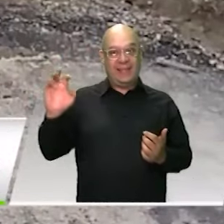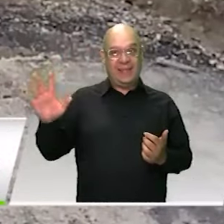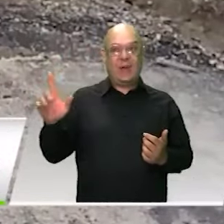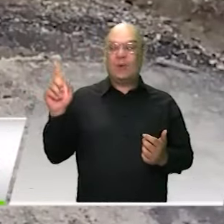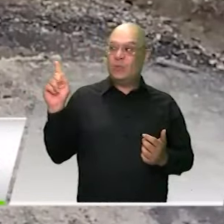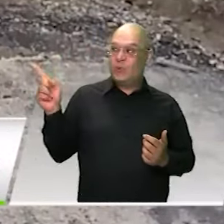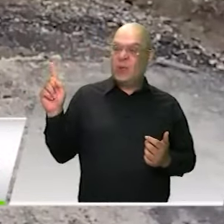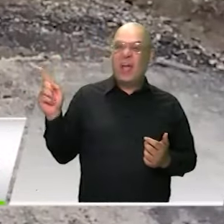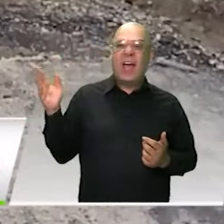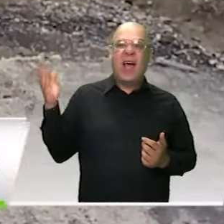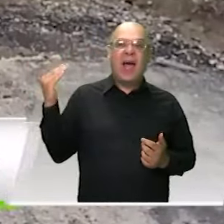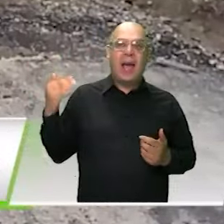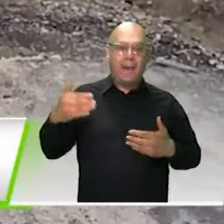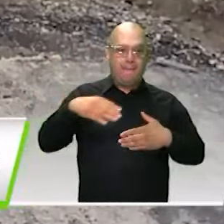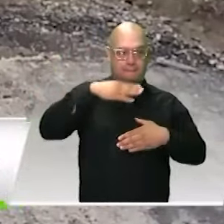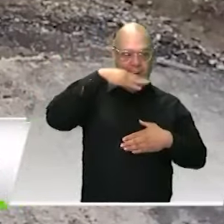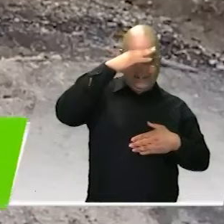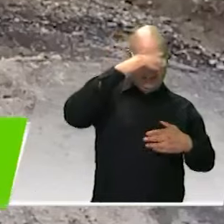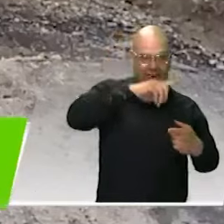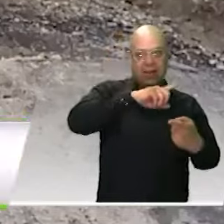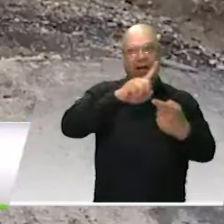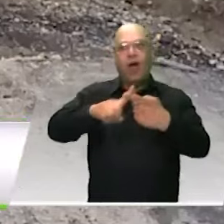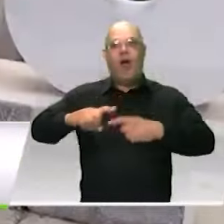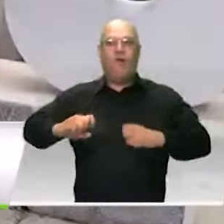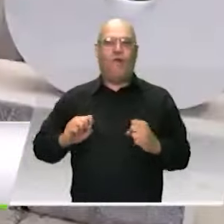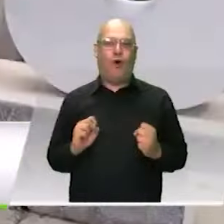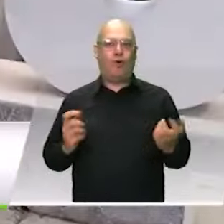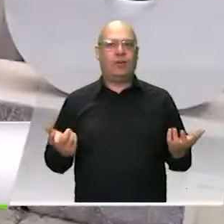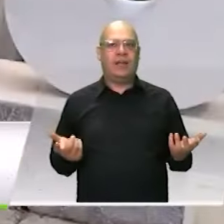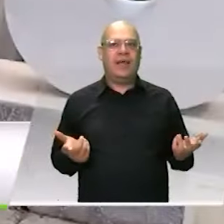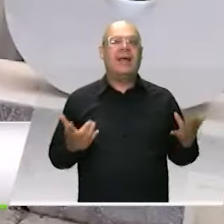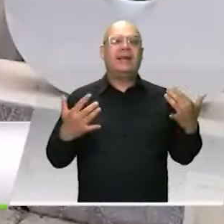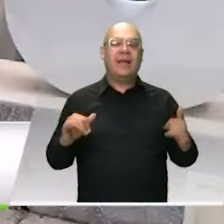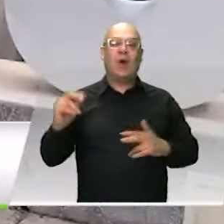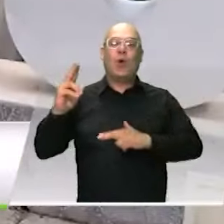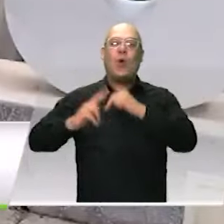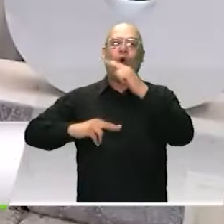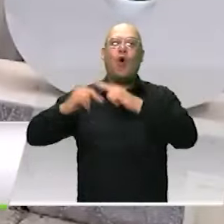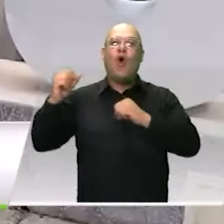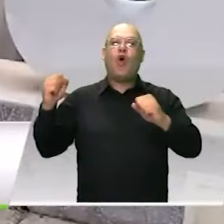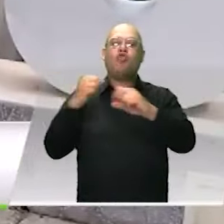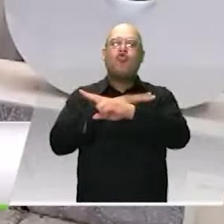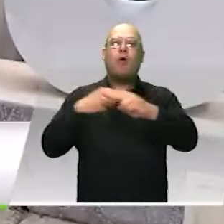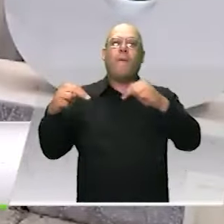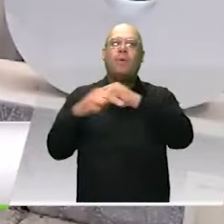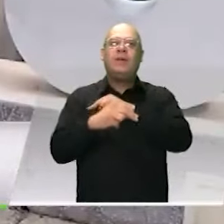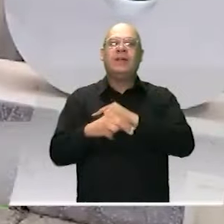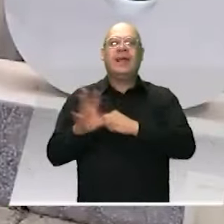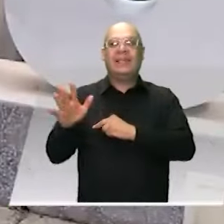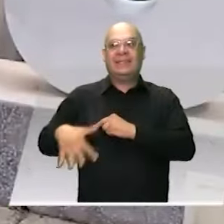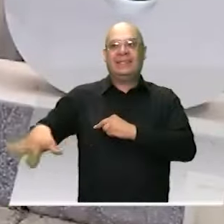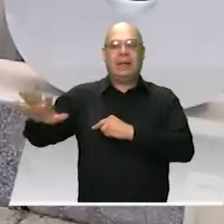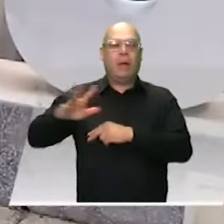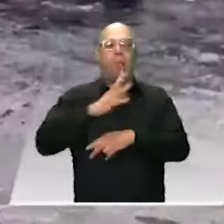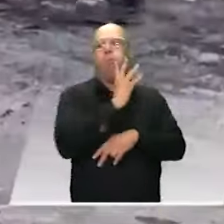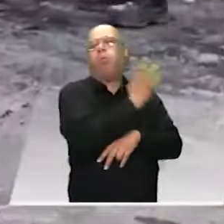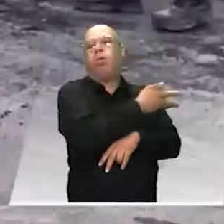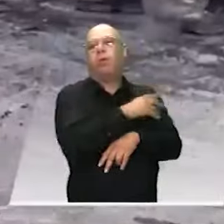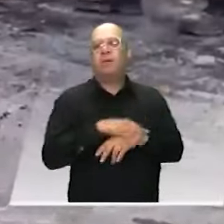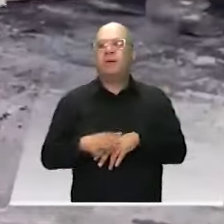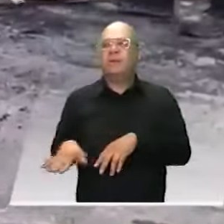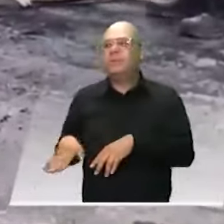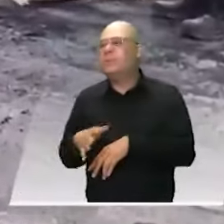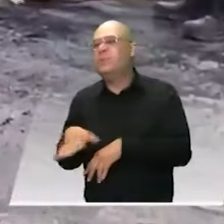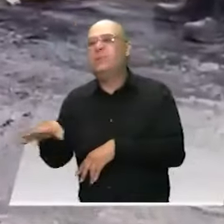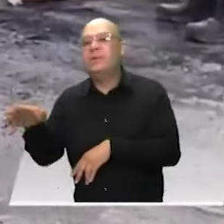comunicaba a Medellín con Bogotá pero con la construcción de la autopista por Puerto triunfo fue olvidada y con los años la llegada de los